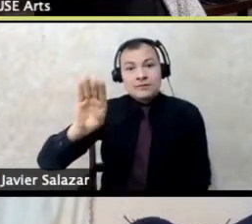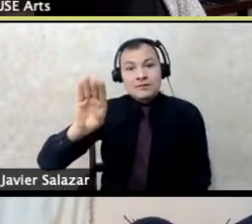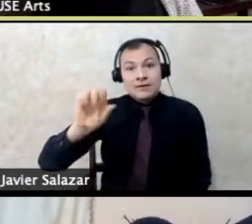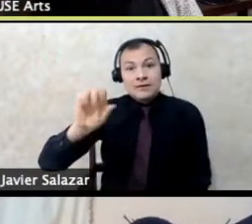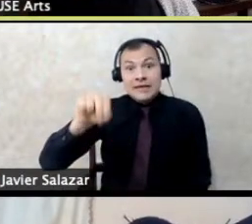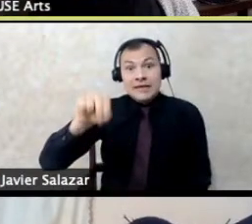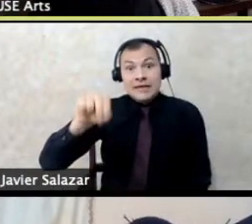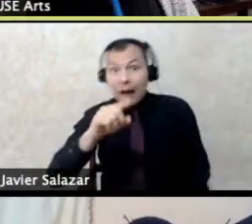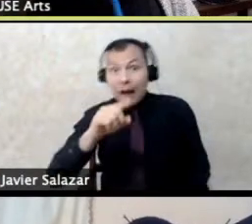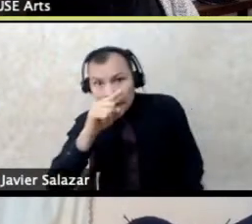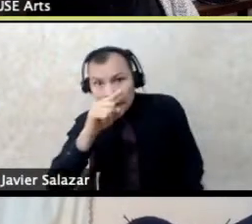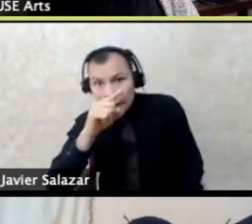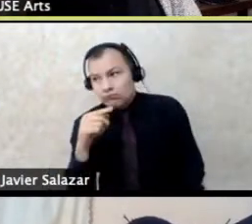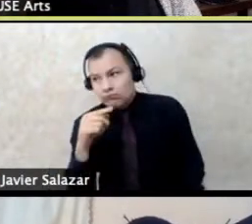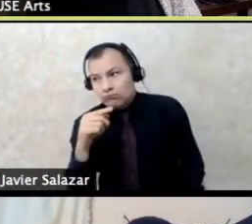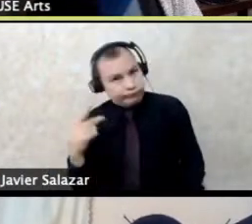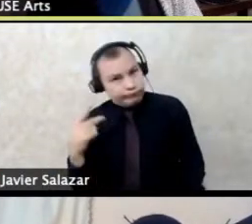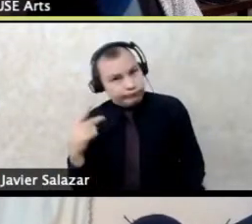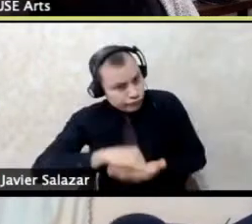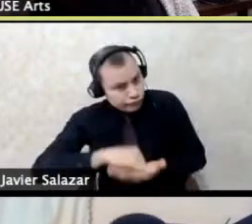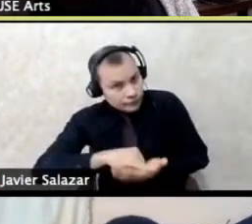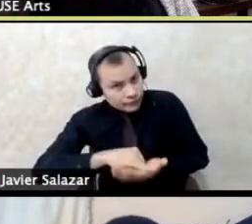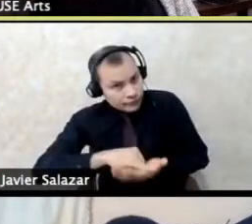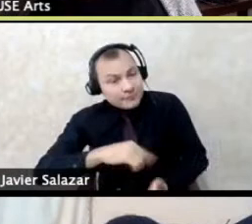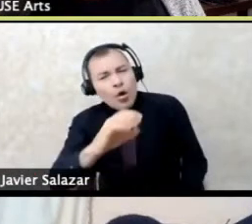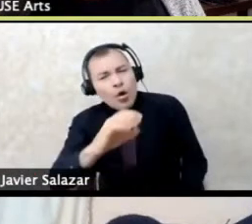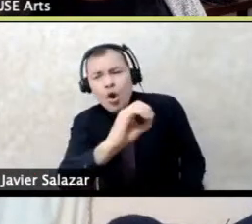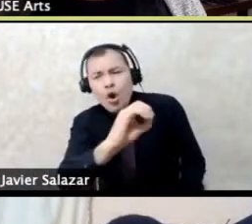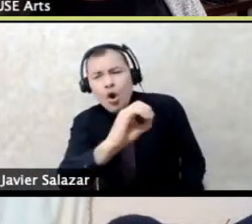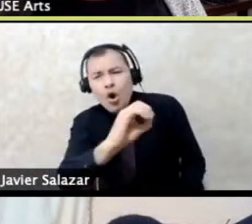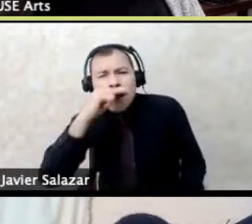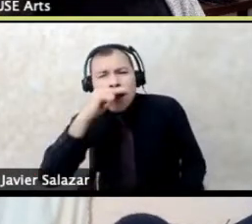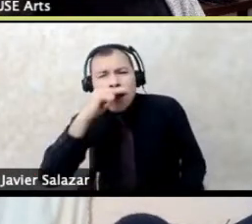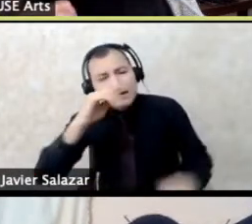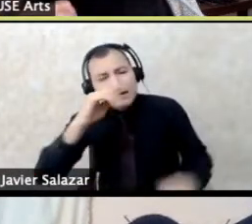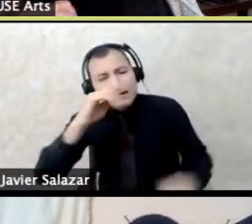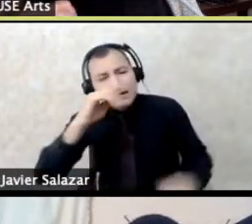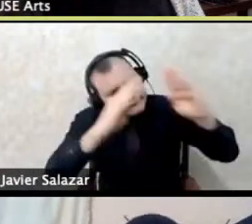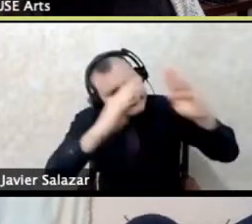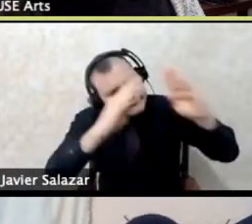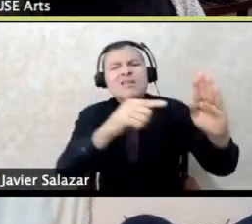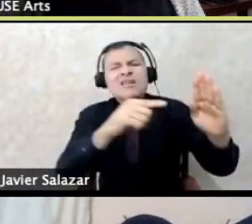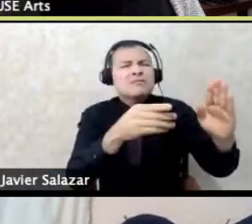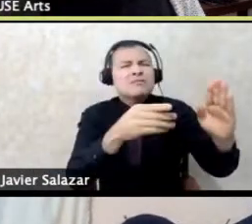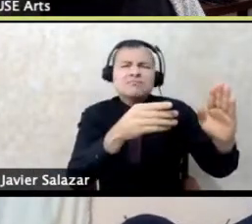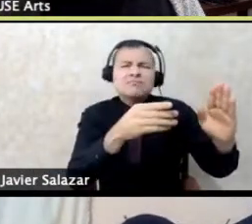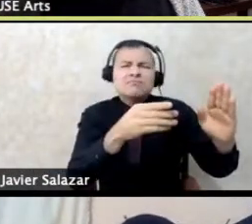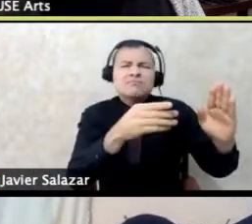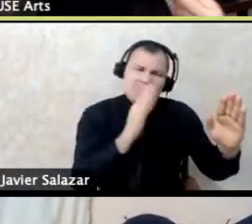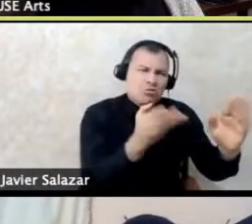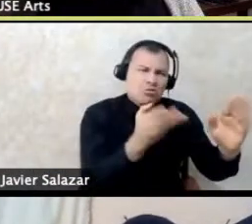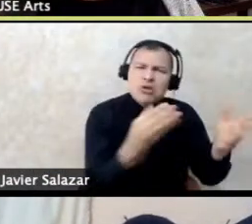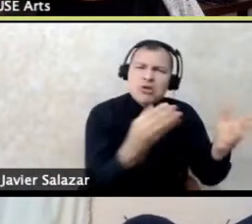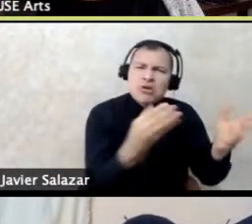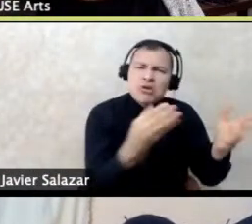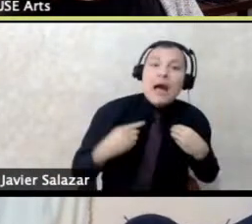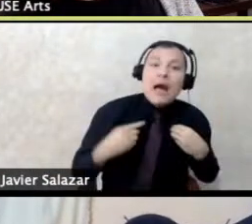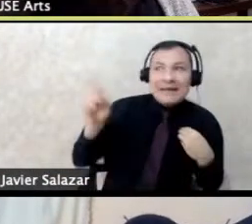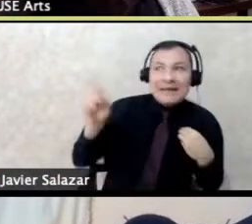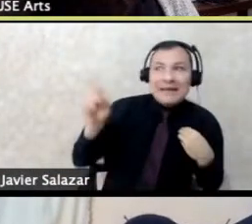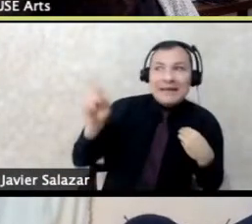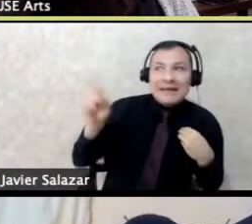Y ya en 2017, cuando nos movimos a vivir a Canadá, hicimos exactamente el mismo tipo de